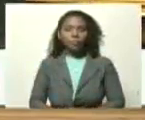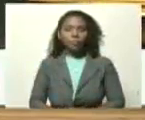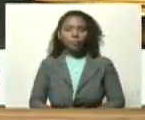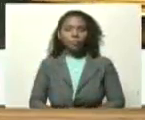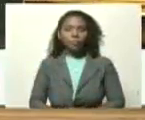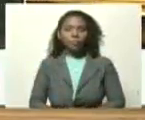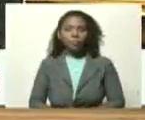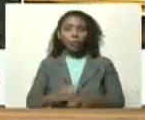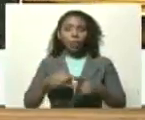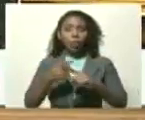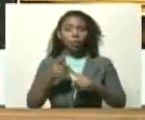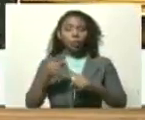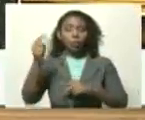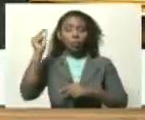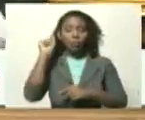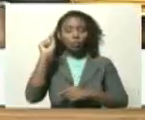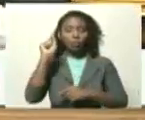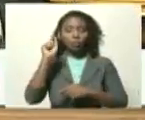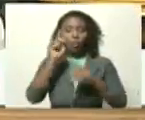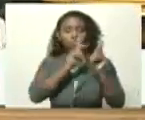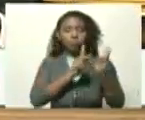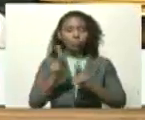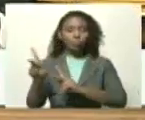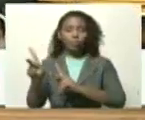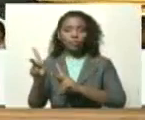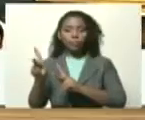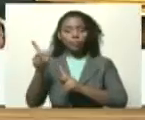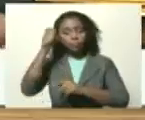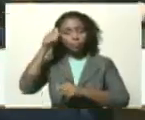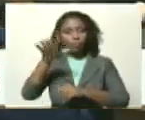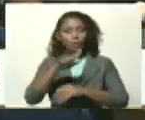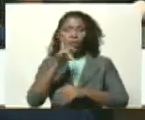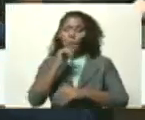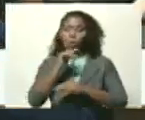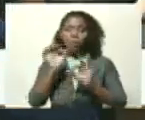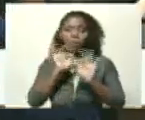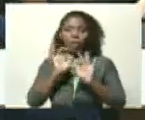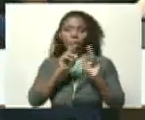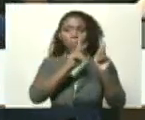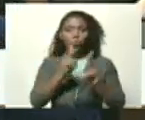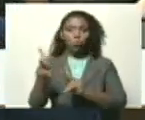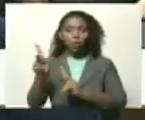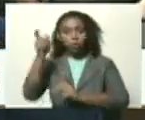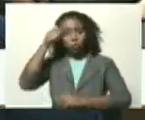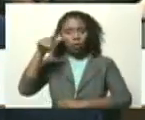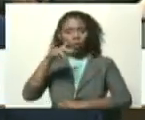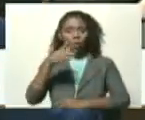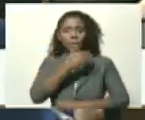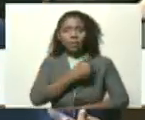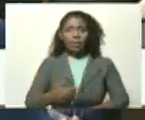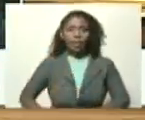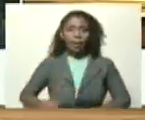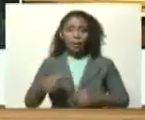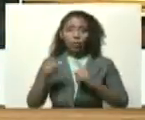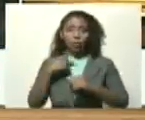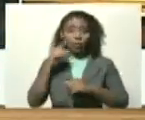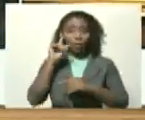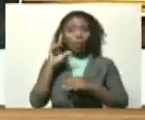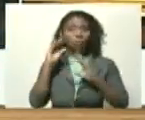Siguiente punto del orden del día, ciudadana secretaria. No hay más nada en el orden del día, ciudadano presidente. Pero yo he hecho una